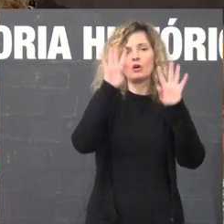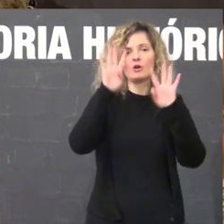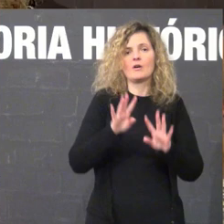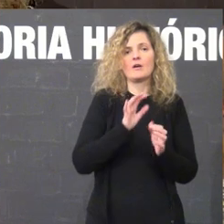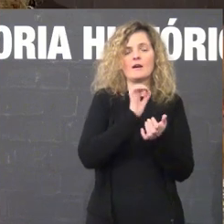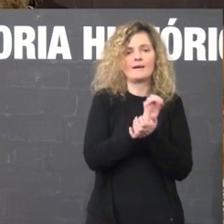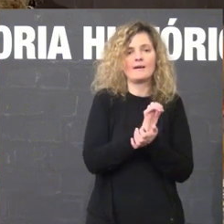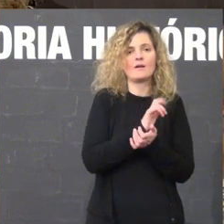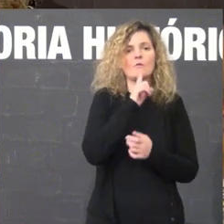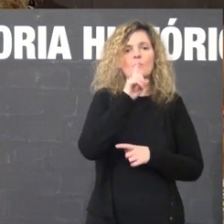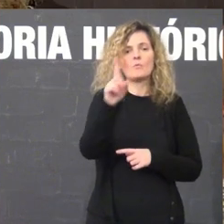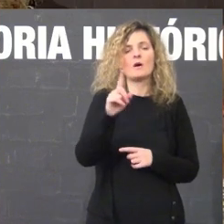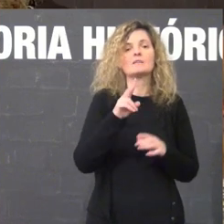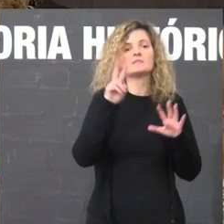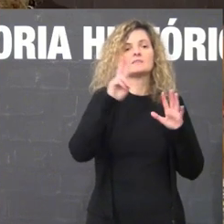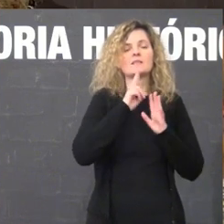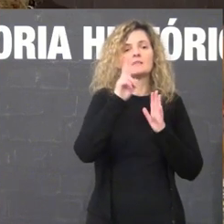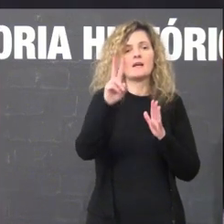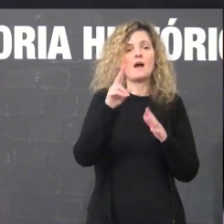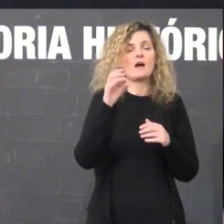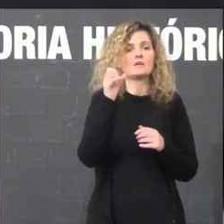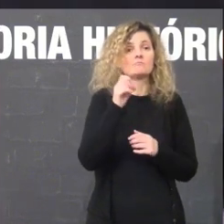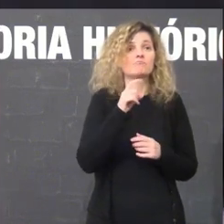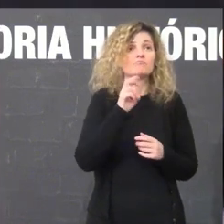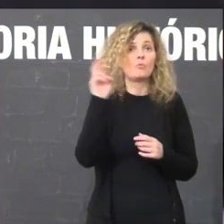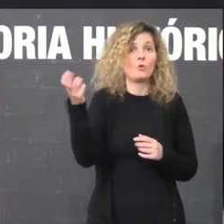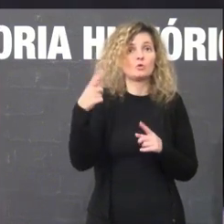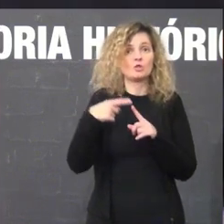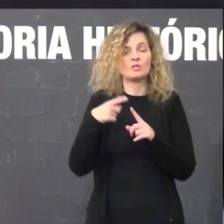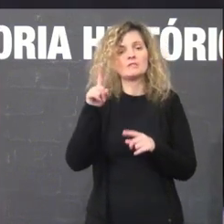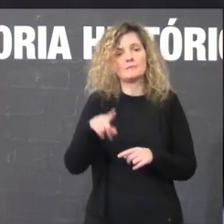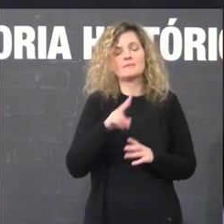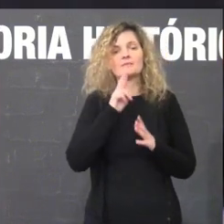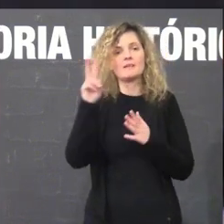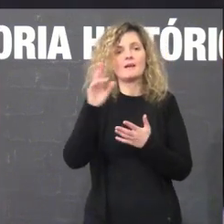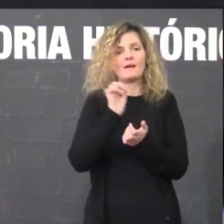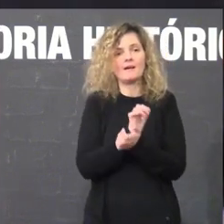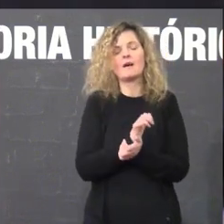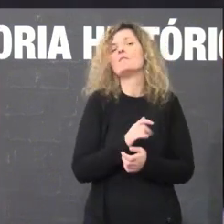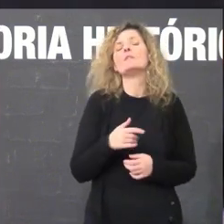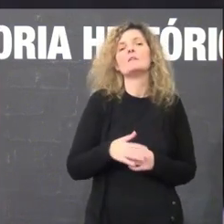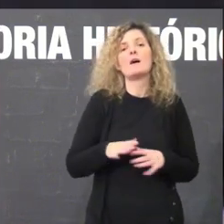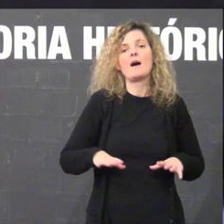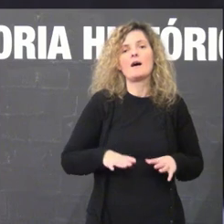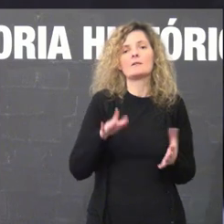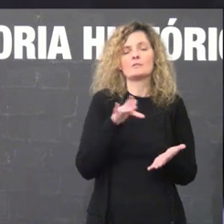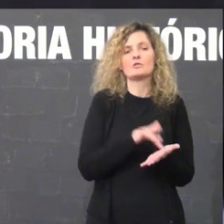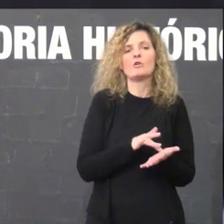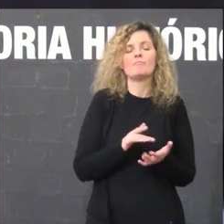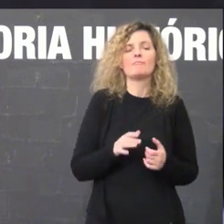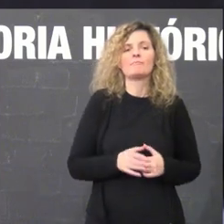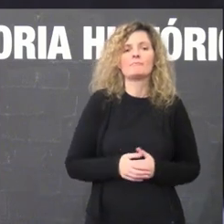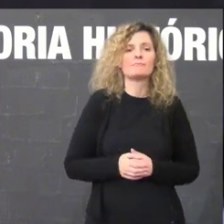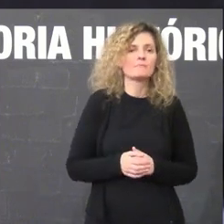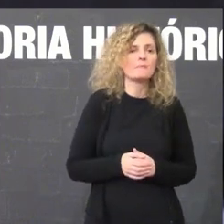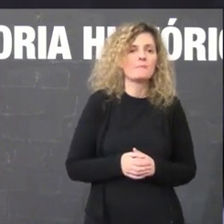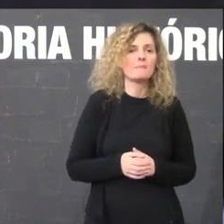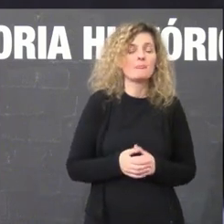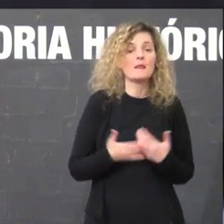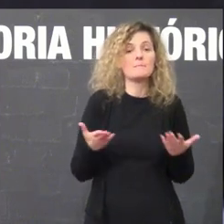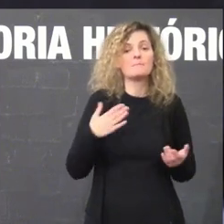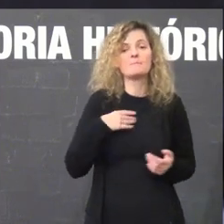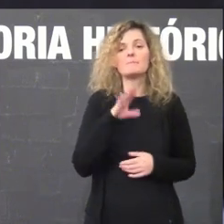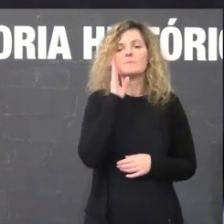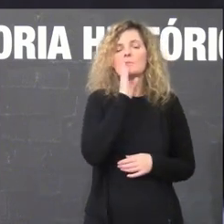un año mi tío pasó siete años en la cárcel otro tío No allí en Argentina y bueno